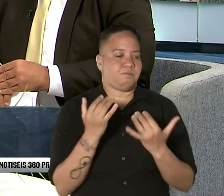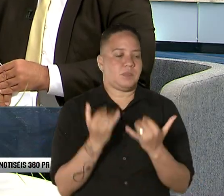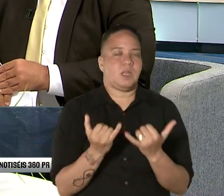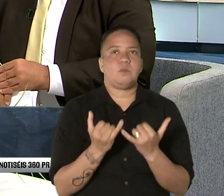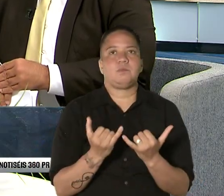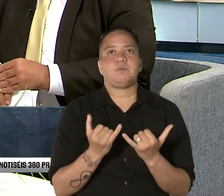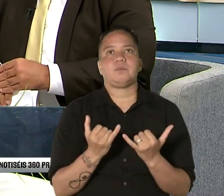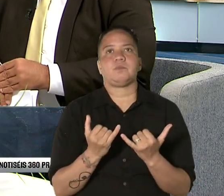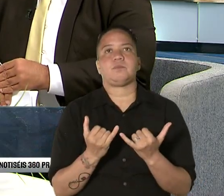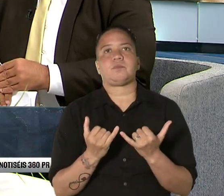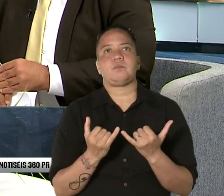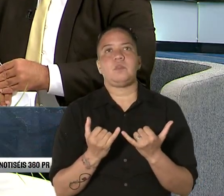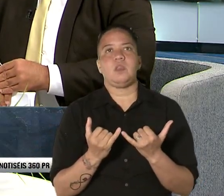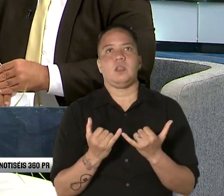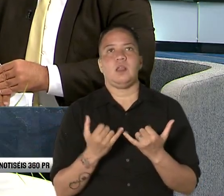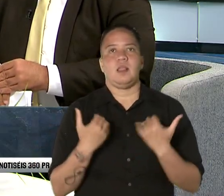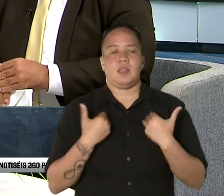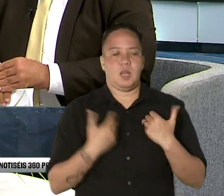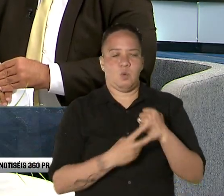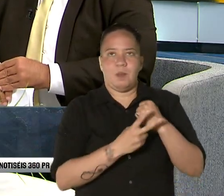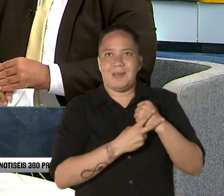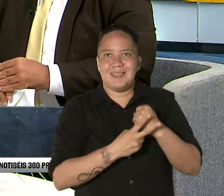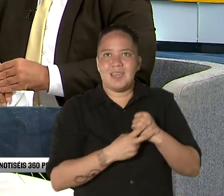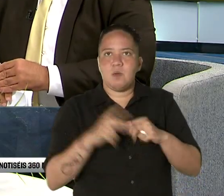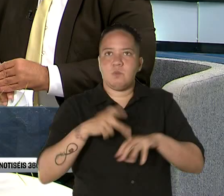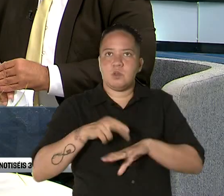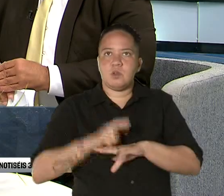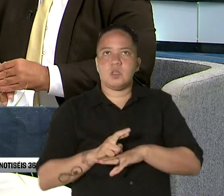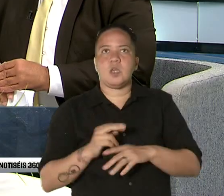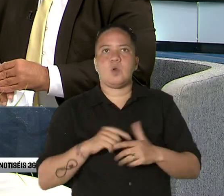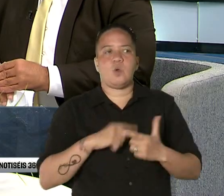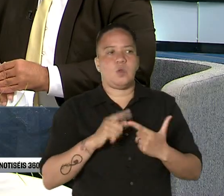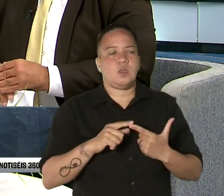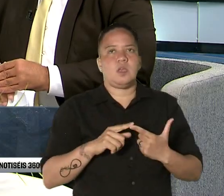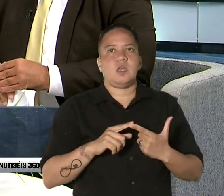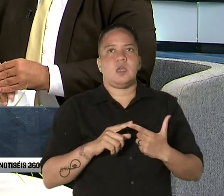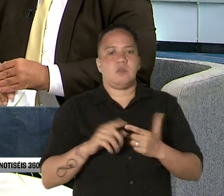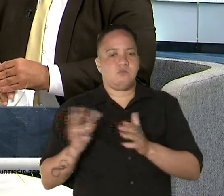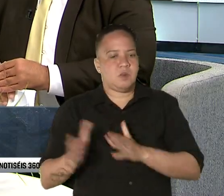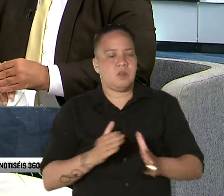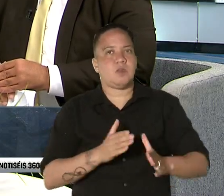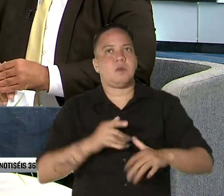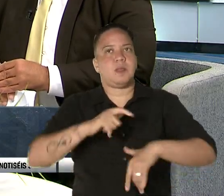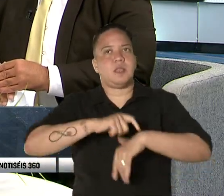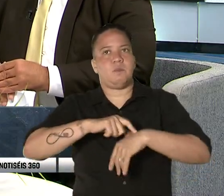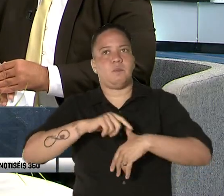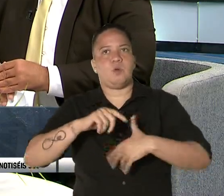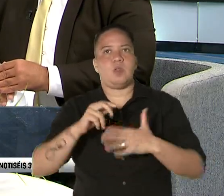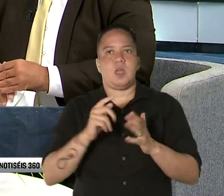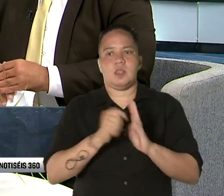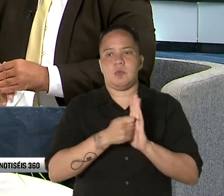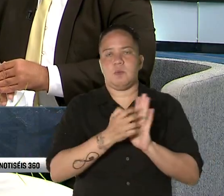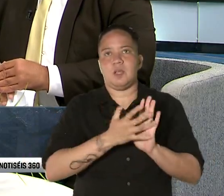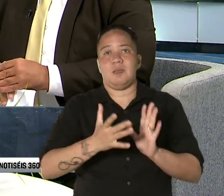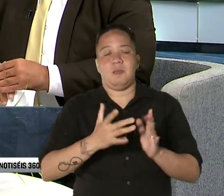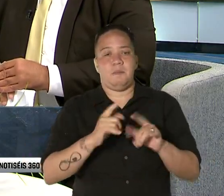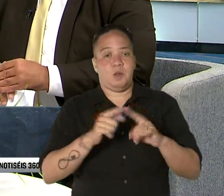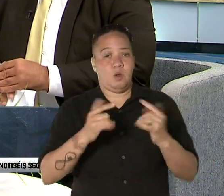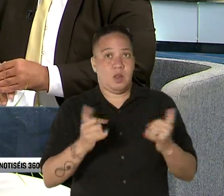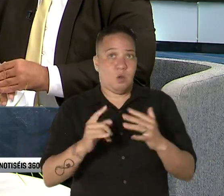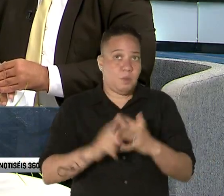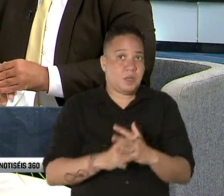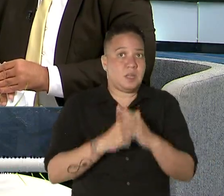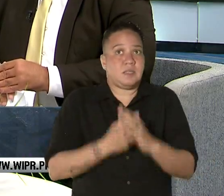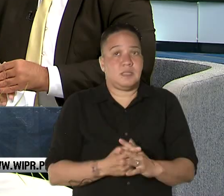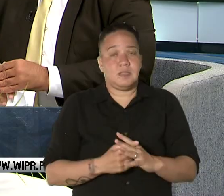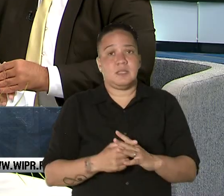pues ya tenemos un almacén en Puerto Rico ya tenemos en preparación para la época de Huracanes que ya empezó pero ahora entra el pico para el